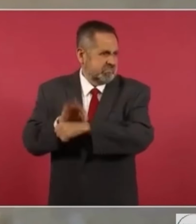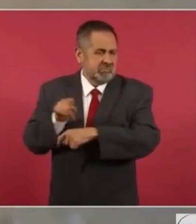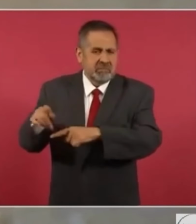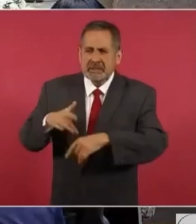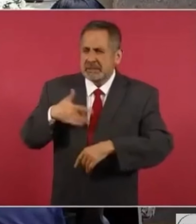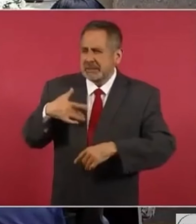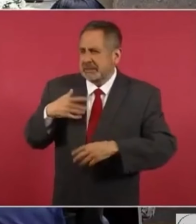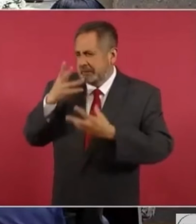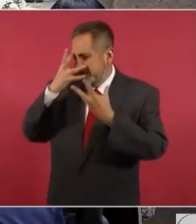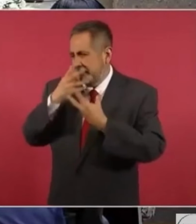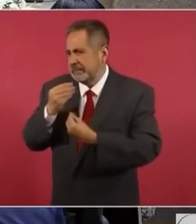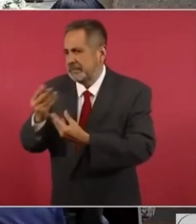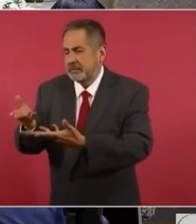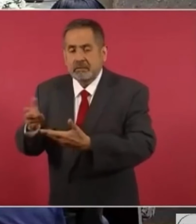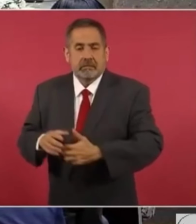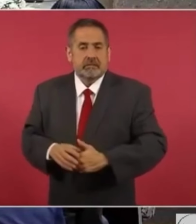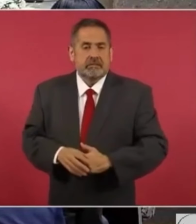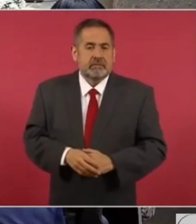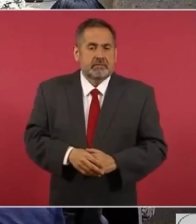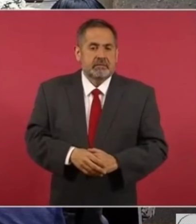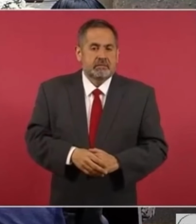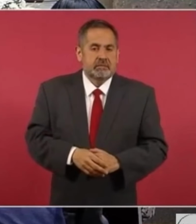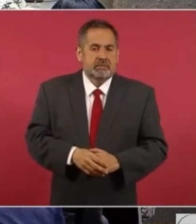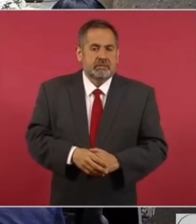la belleza.